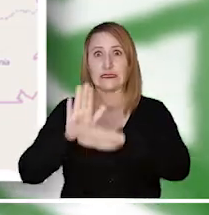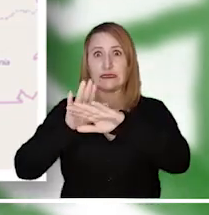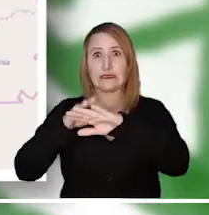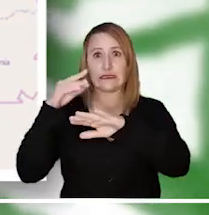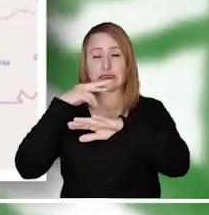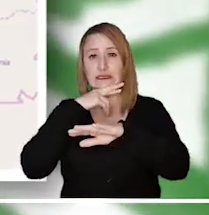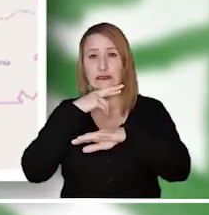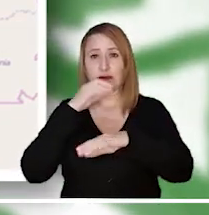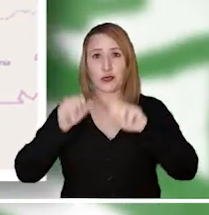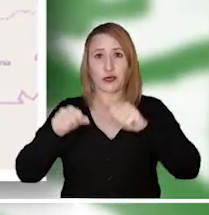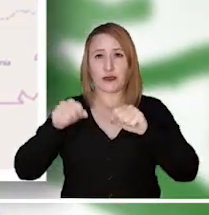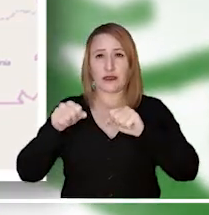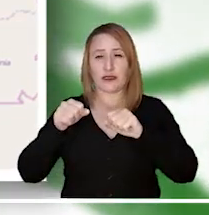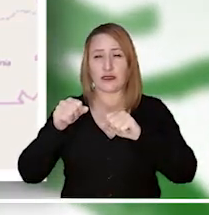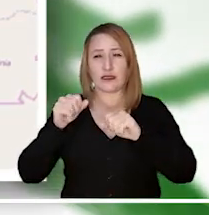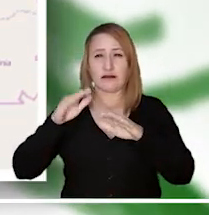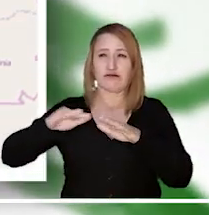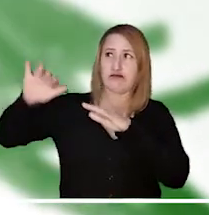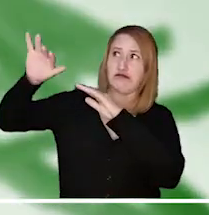Santander.